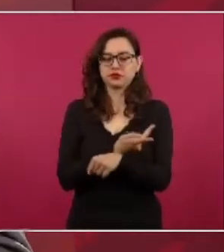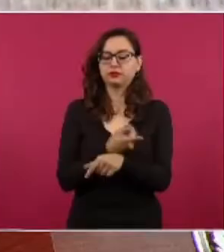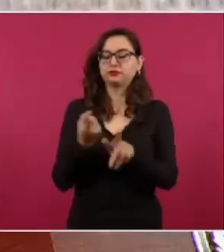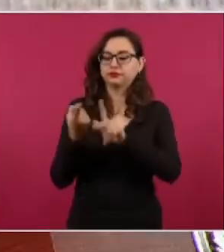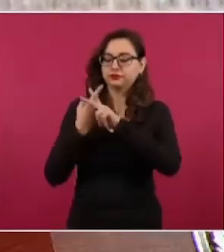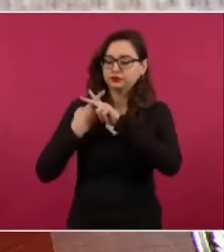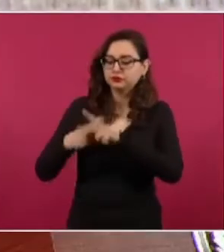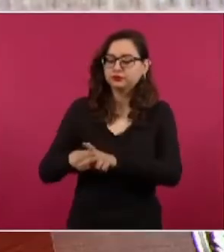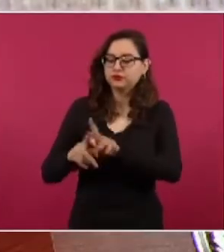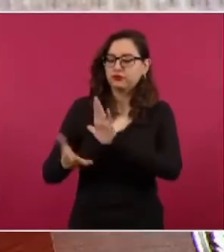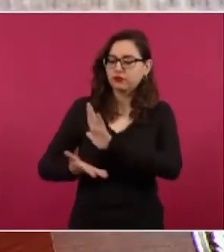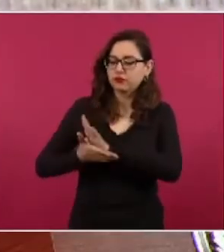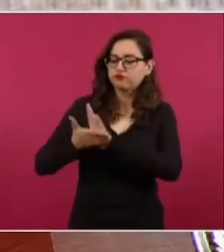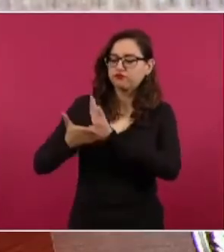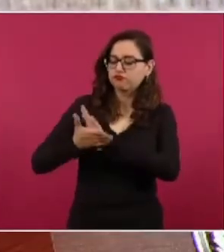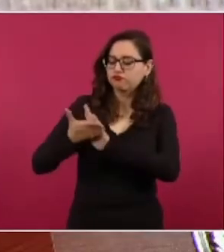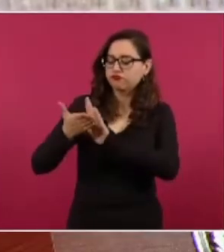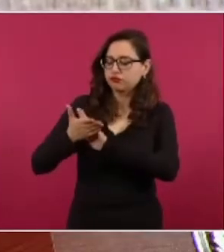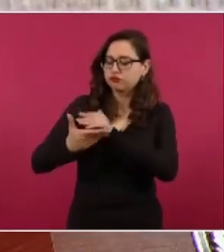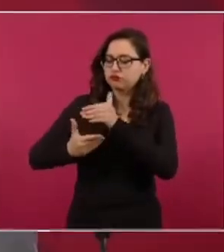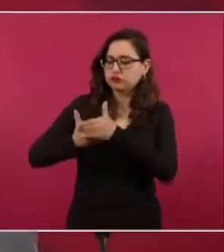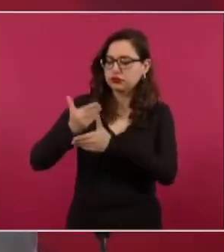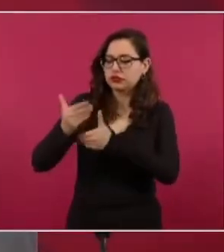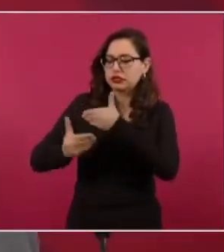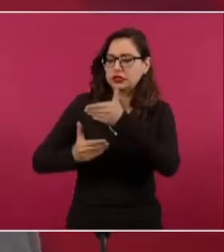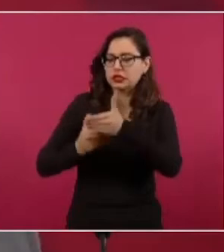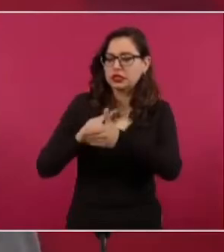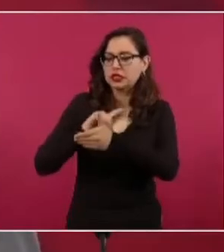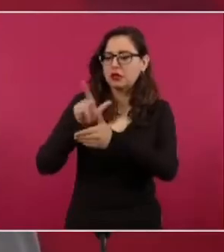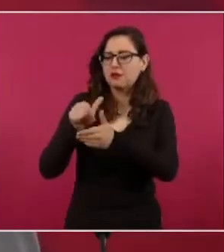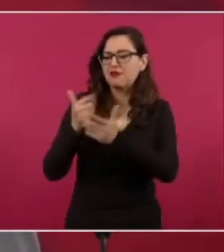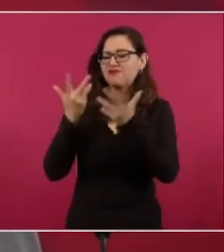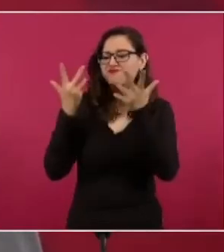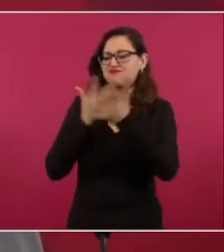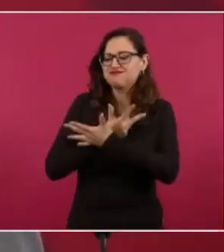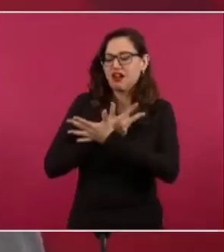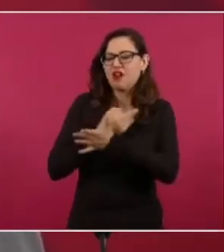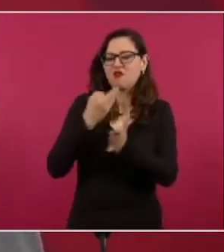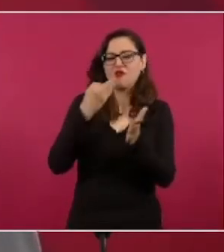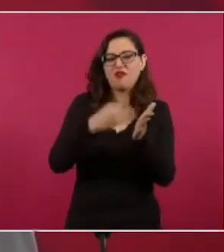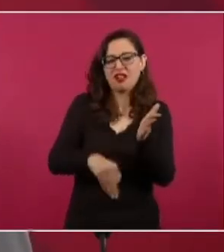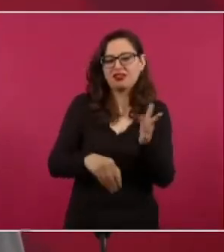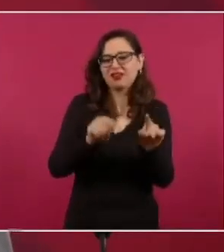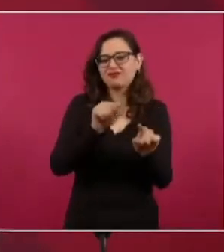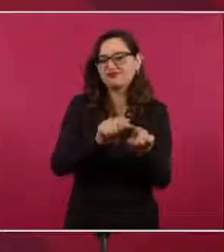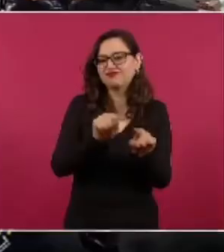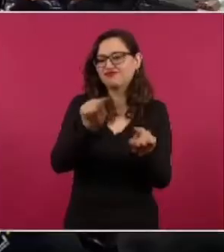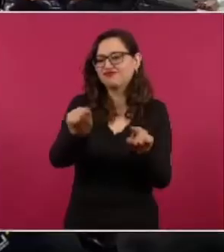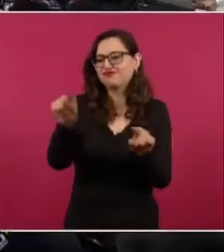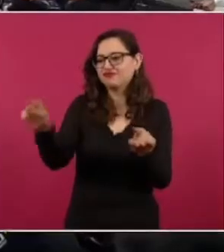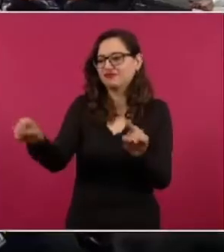maneras, salió más barata que